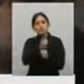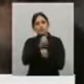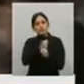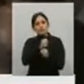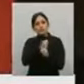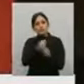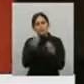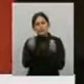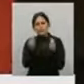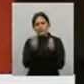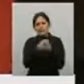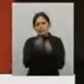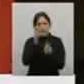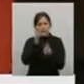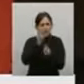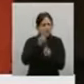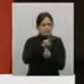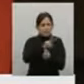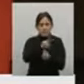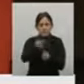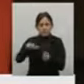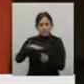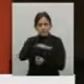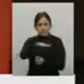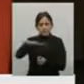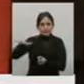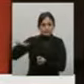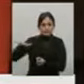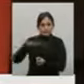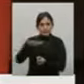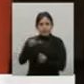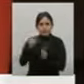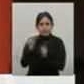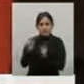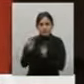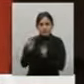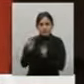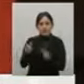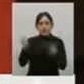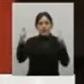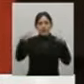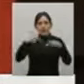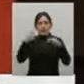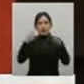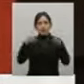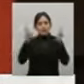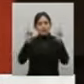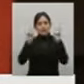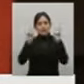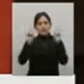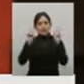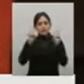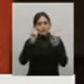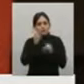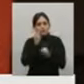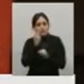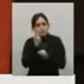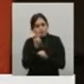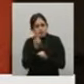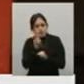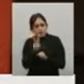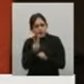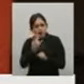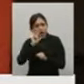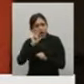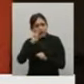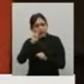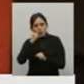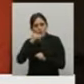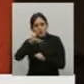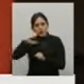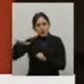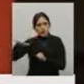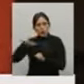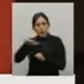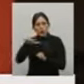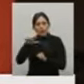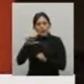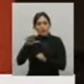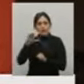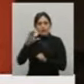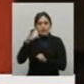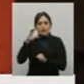¿no? Finalmente, bueno, tuve la suerte de conocer unos lugares como el Alto Calilegua,